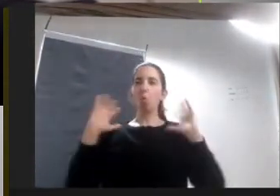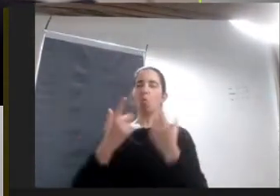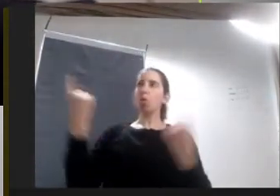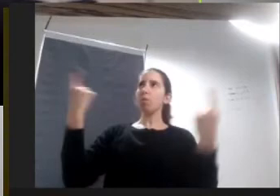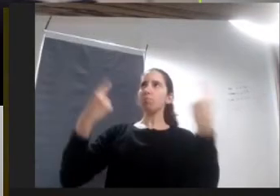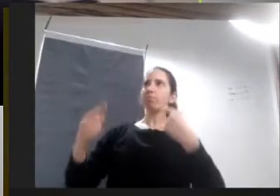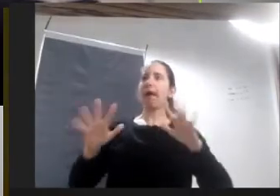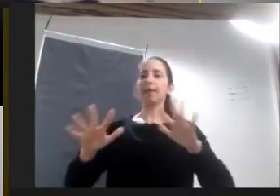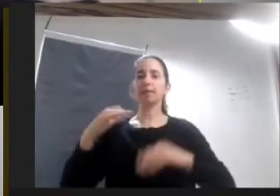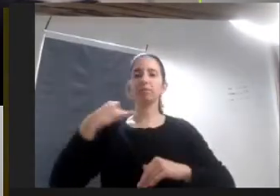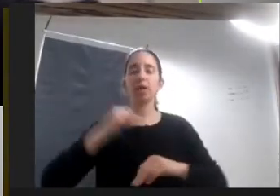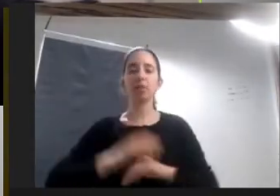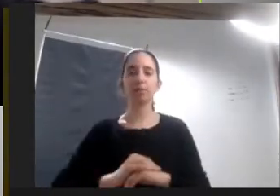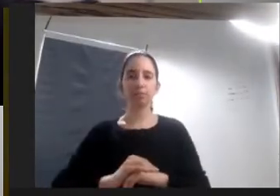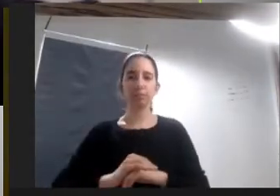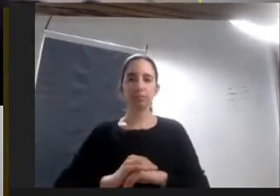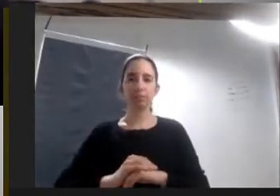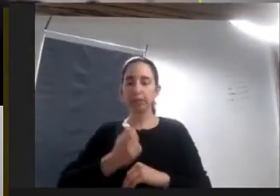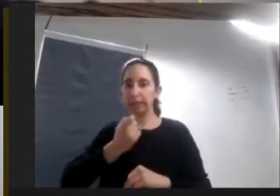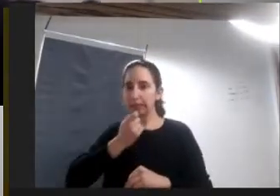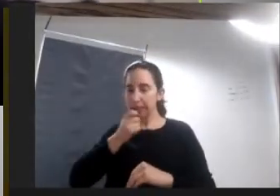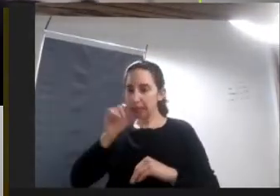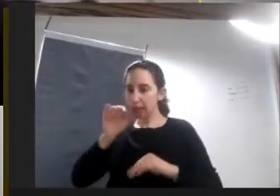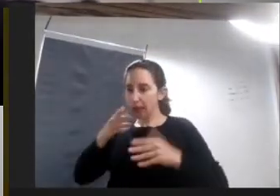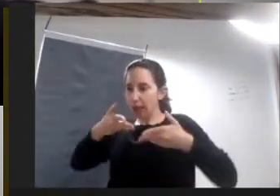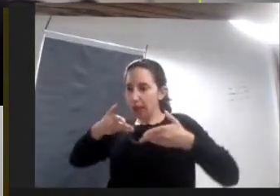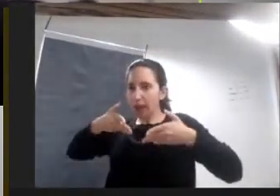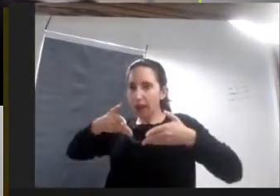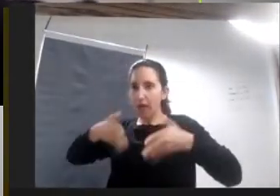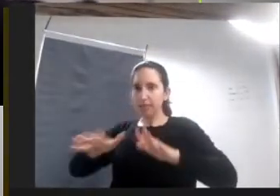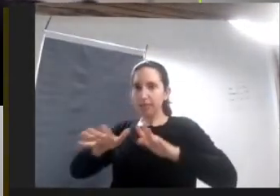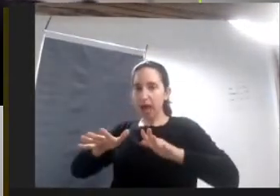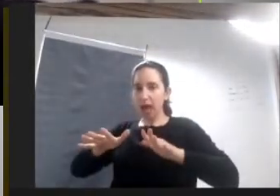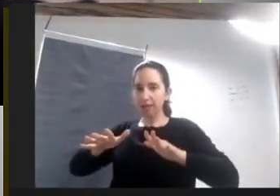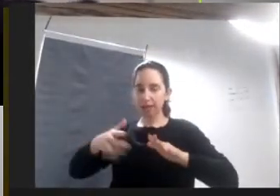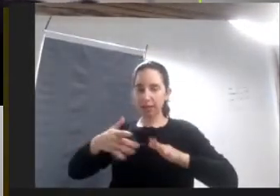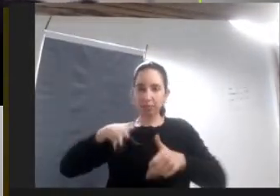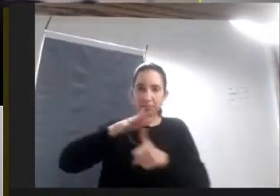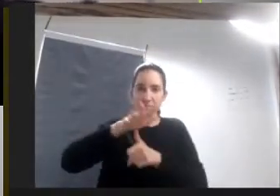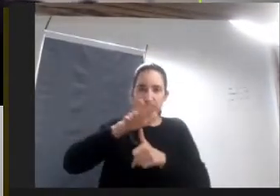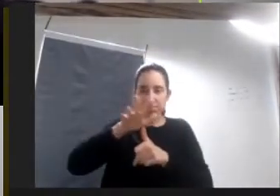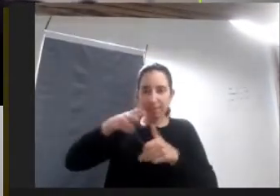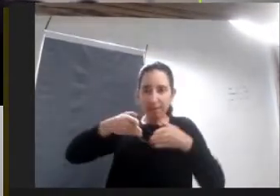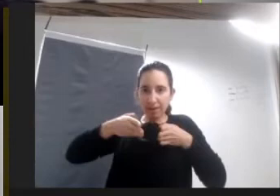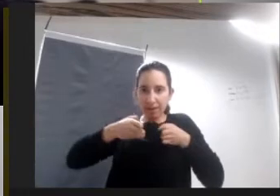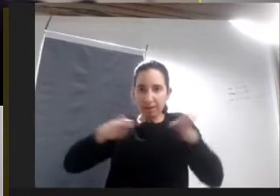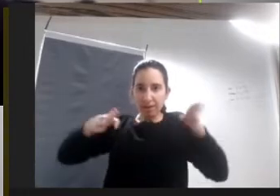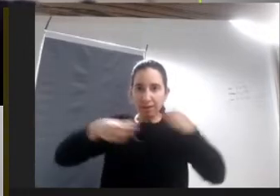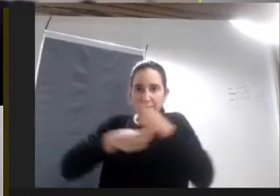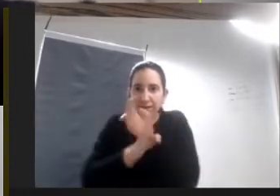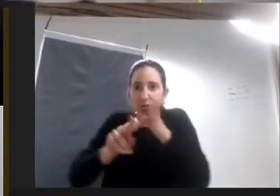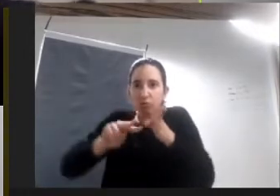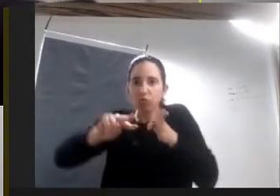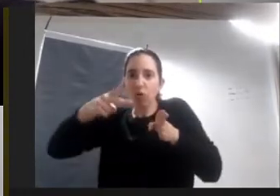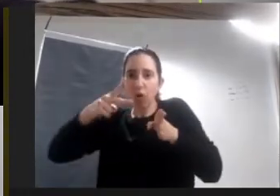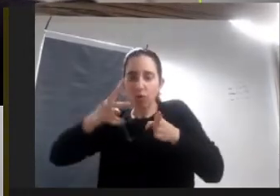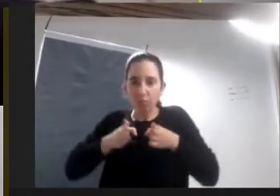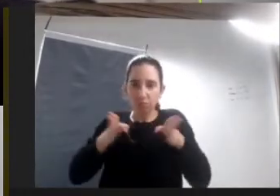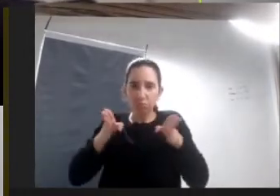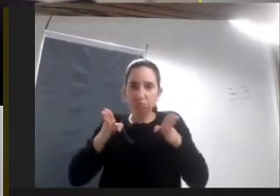que se realizan sin el consentimiento de la persona, sin que exista ninguna necesidad médica para